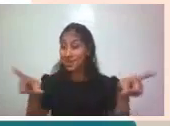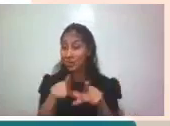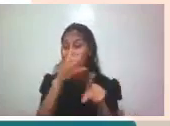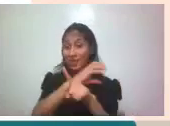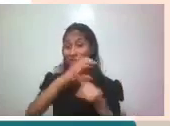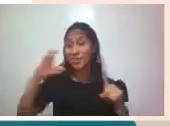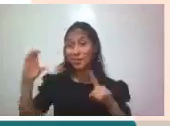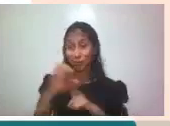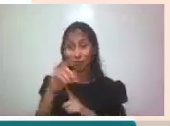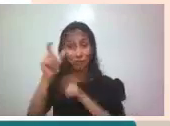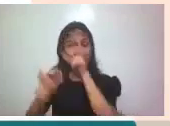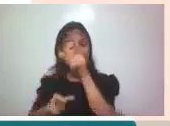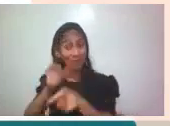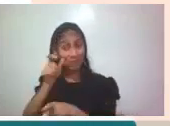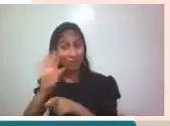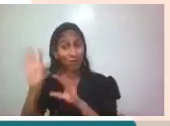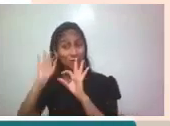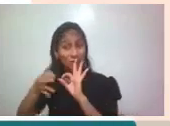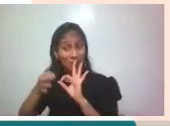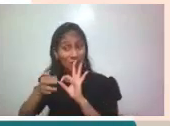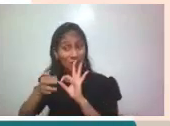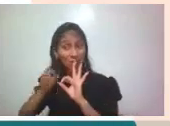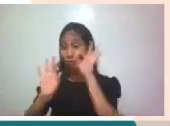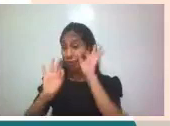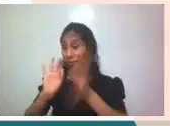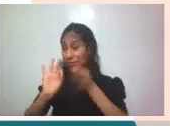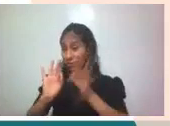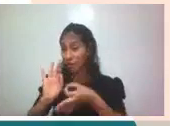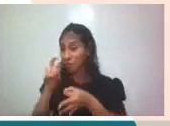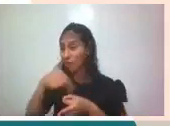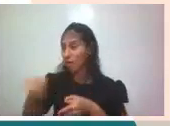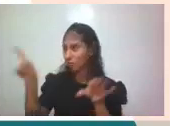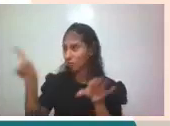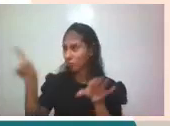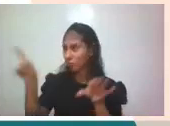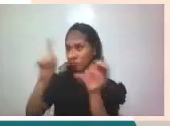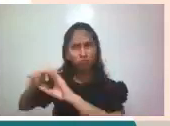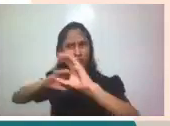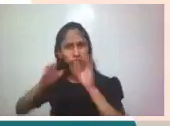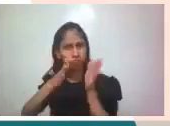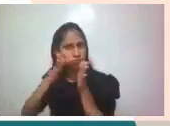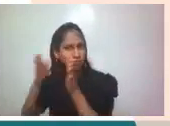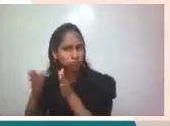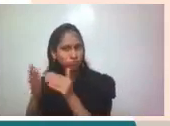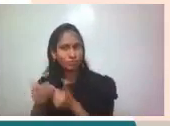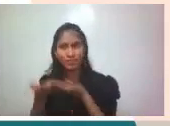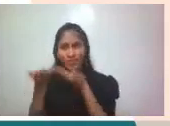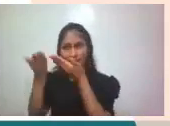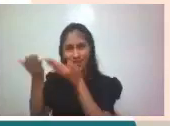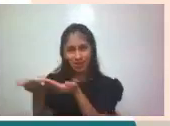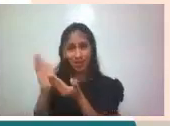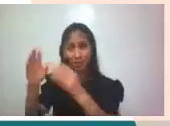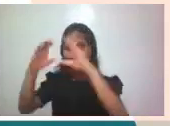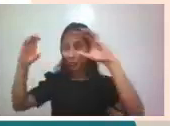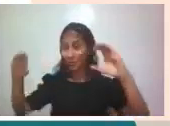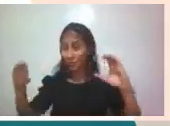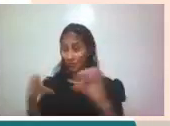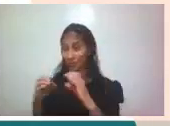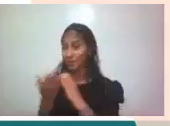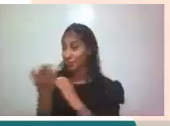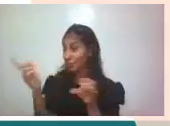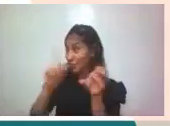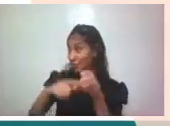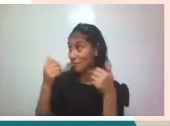Traductores de Lenguas Indígenas de Cultura, y logramos otorgarles su constancia de